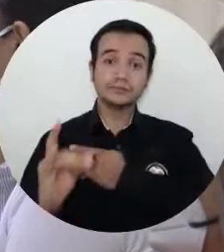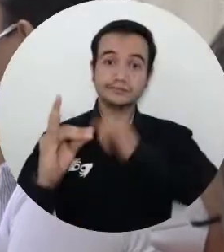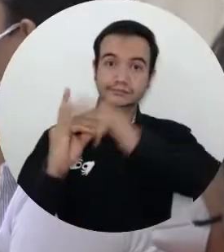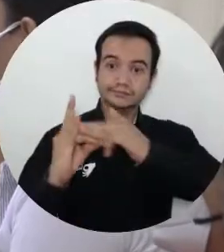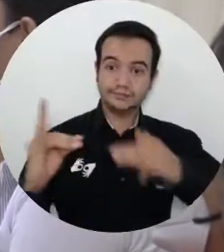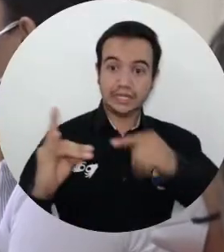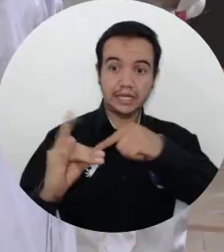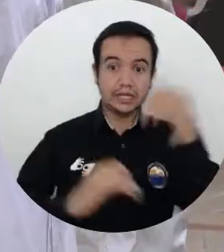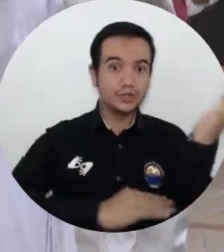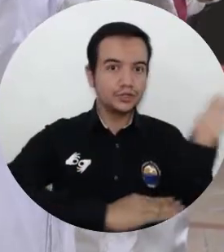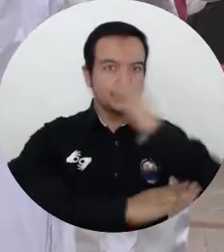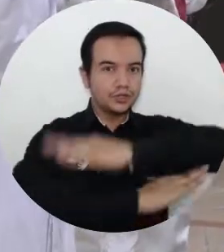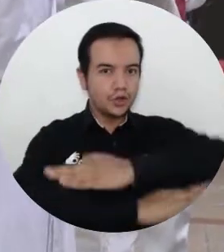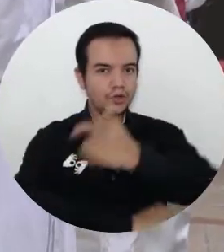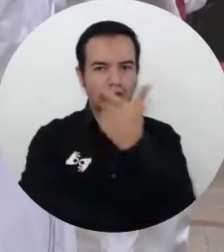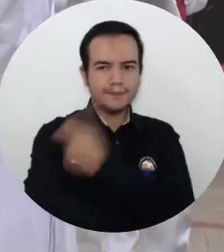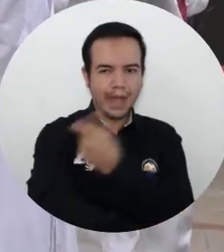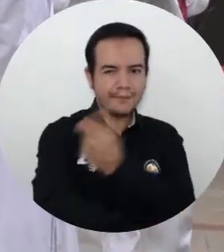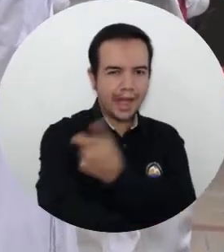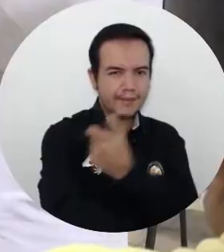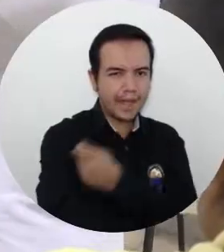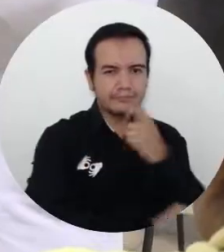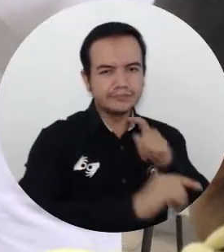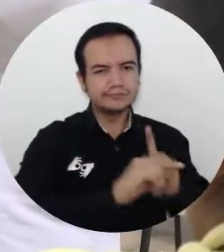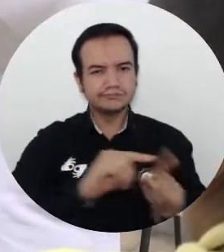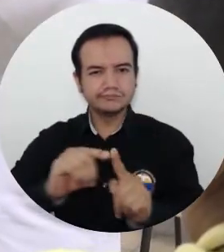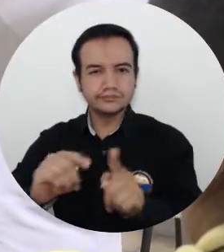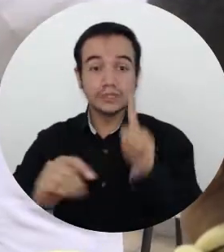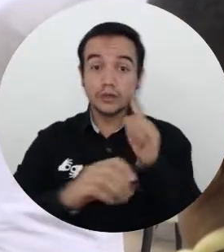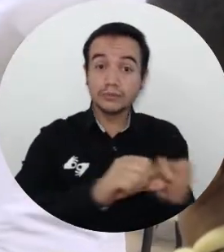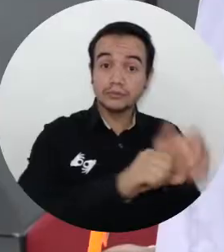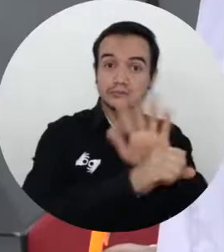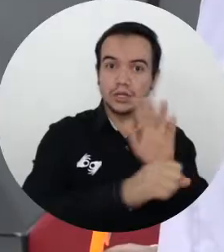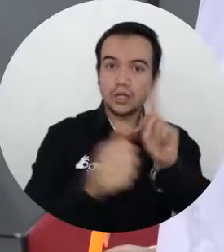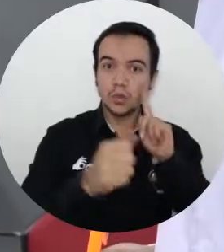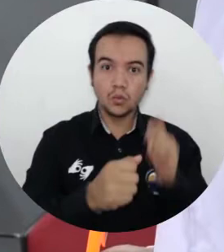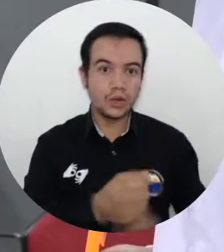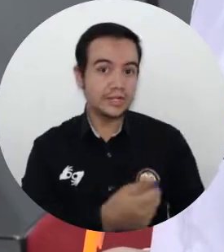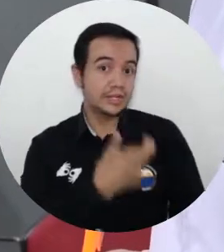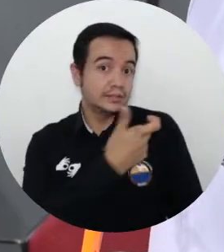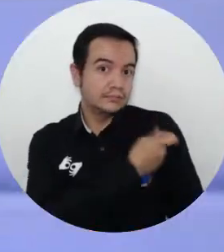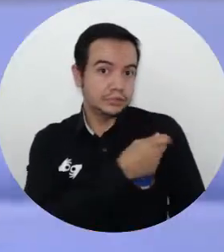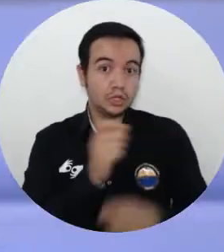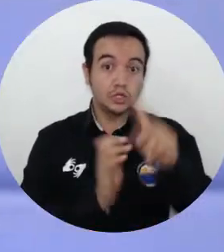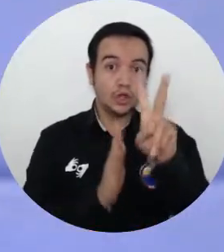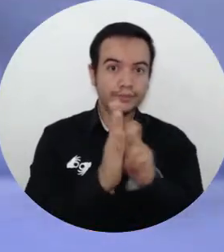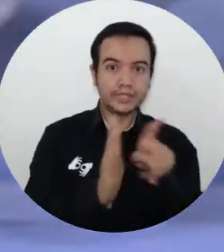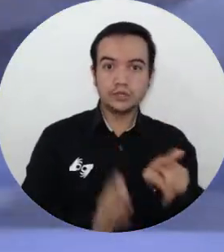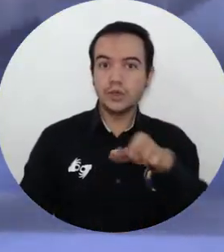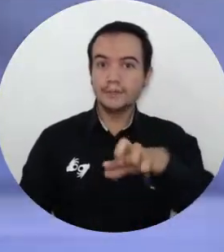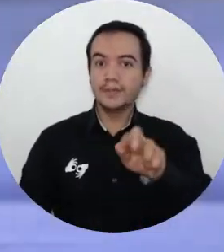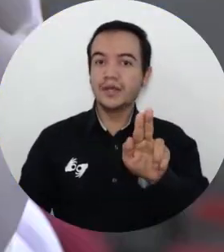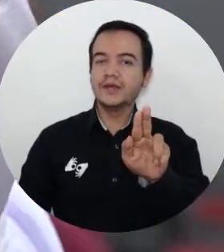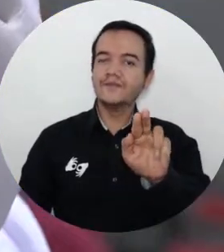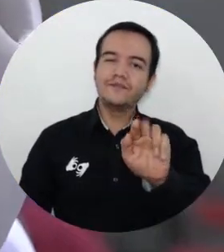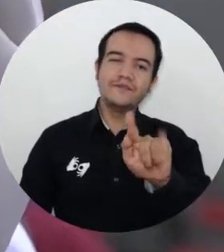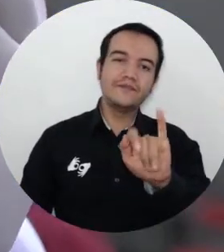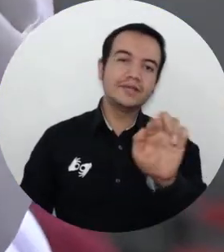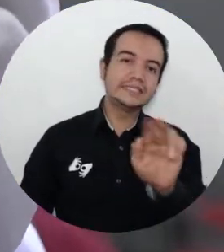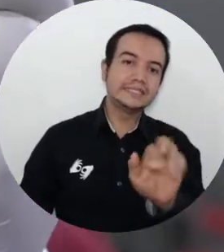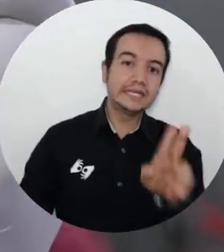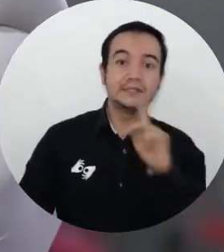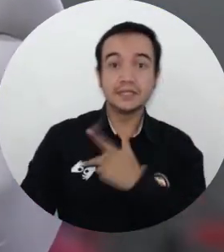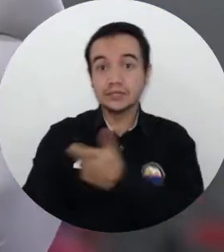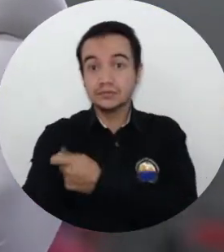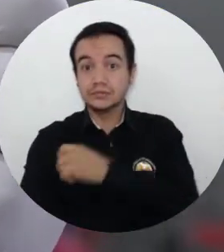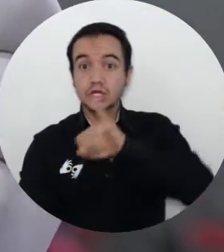La Universidad del Magdalena realizó una jornada de vacunación contra el COVID-19 en la que se aplicó la segunda dosis del biológico Pfizer y la única de